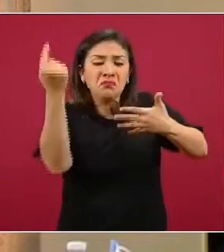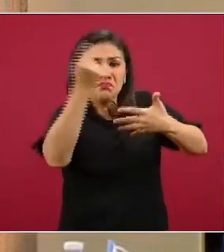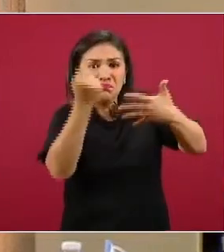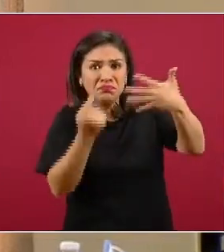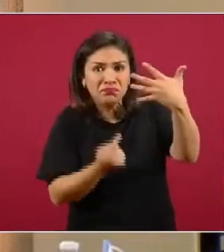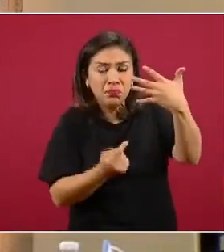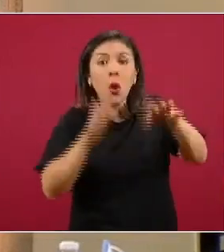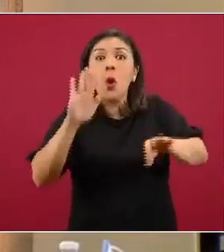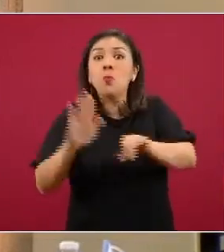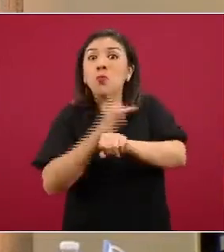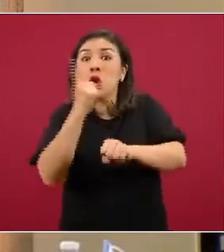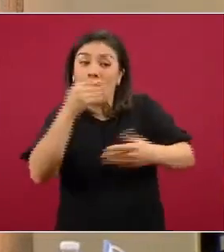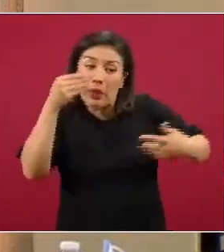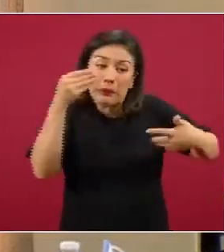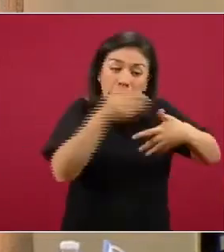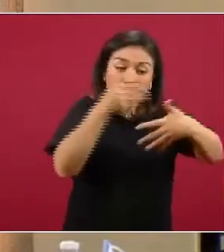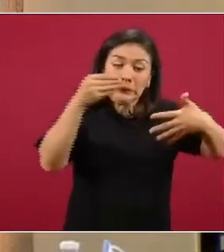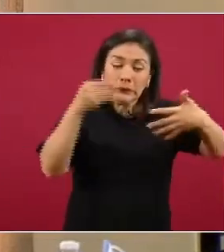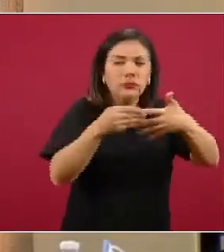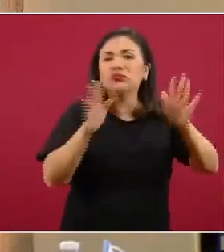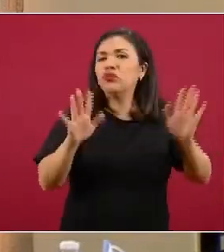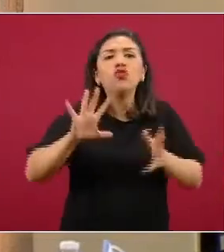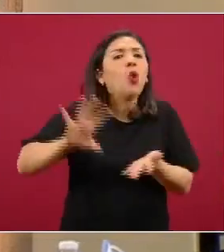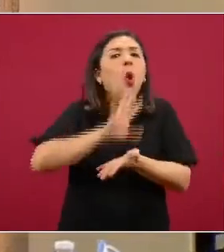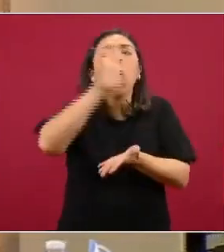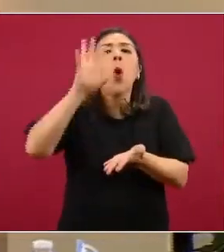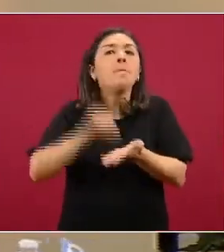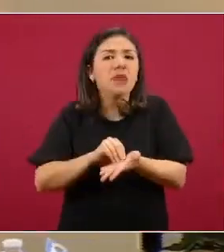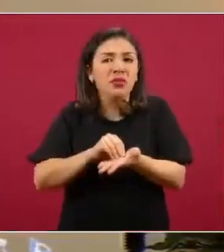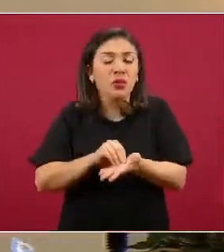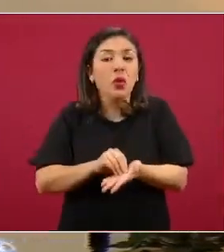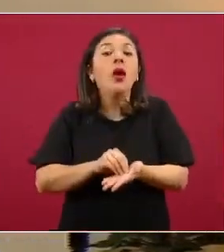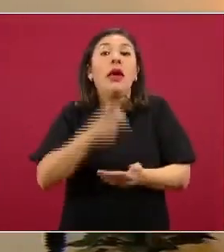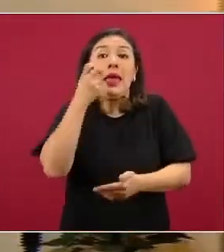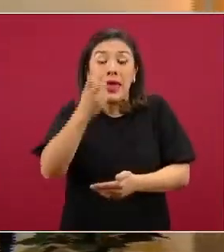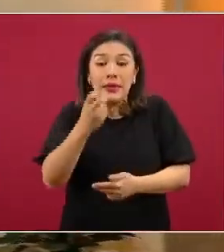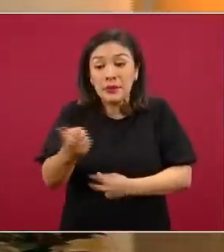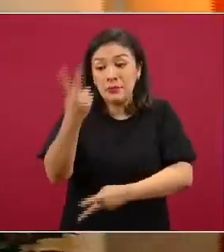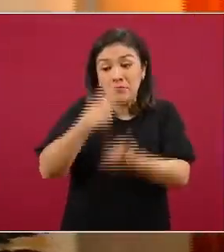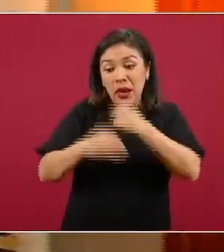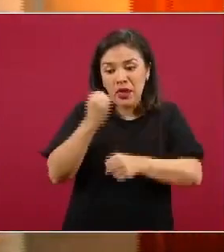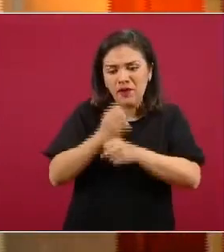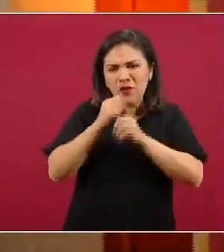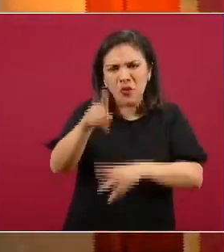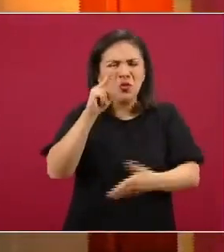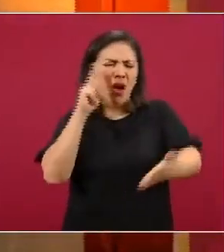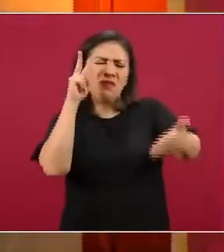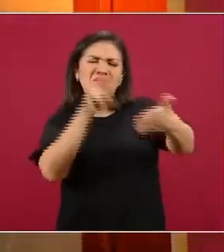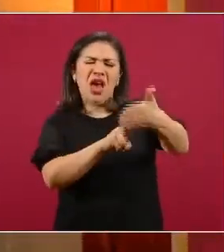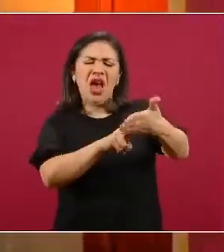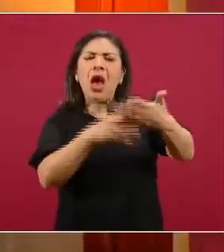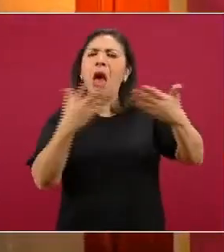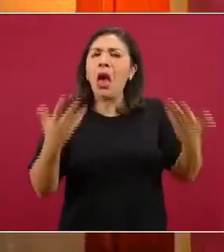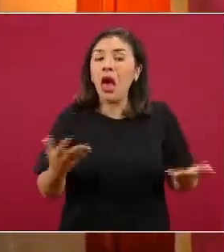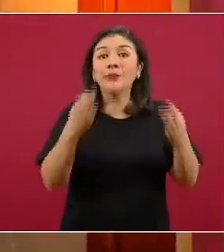son las causas específicas. Esas son todas las causas y como se saca, aunque cuando uno lo ve, es importante que le